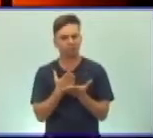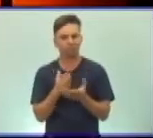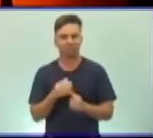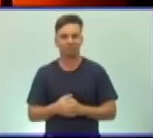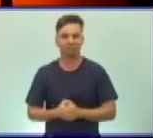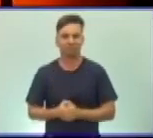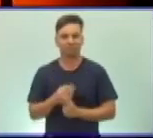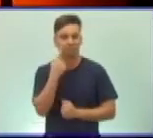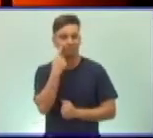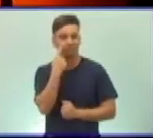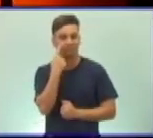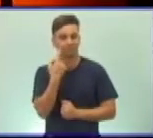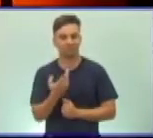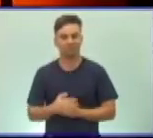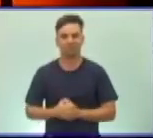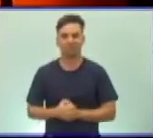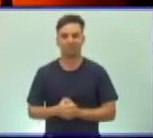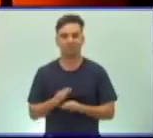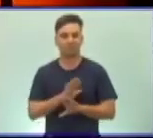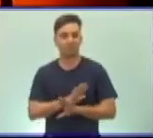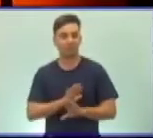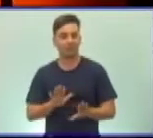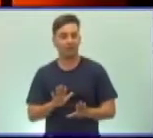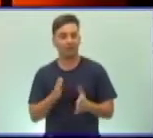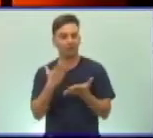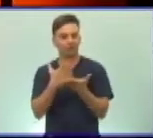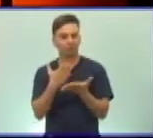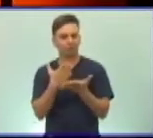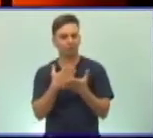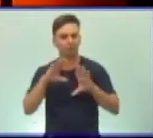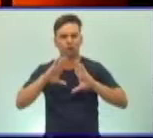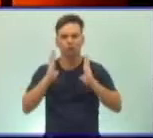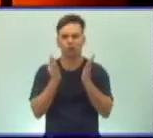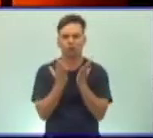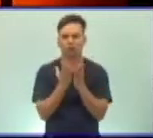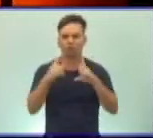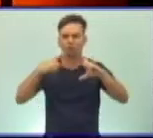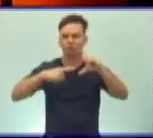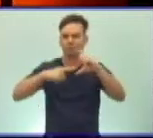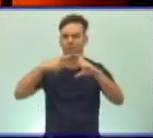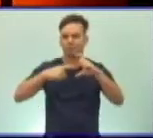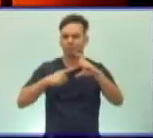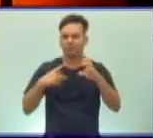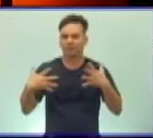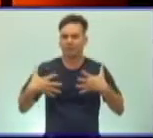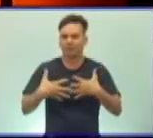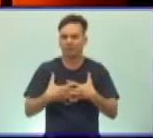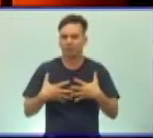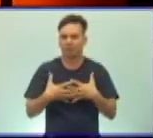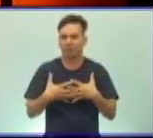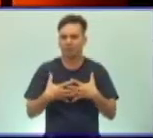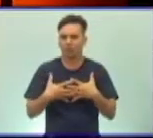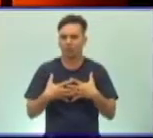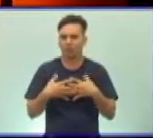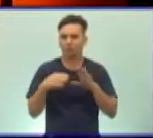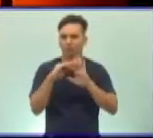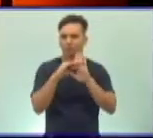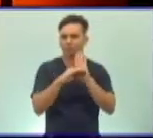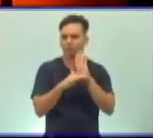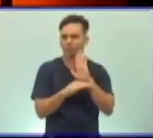fíjense bien, ya hemos trabajado todo el contenido relacionado con el programa de estudio de 9º